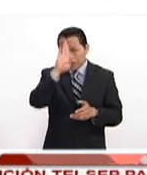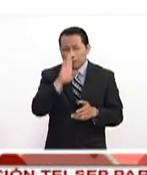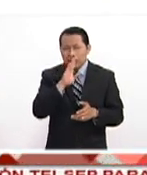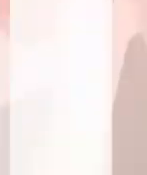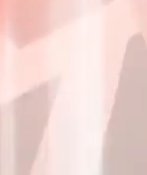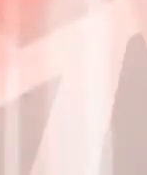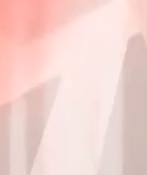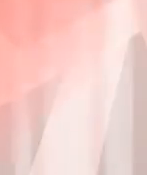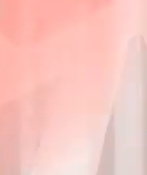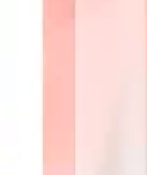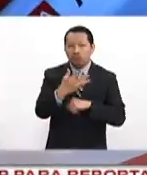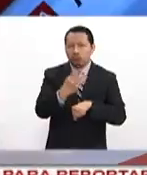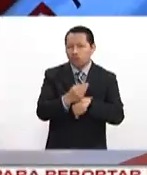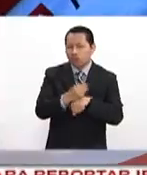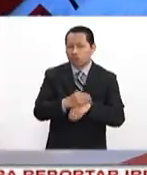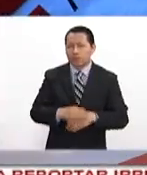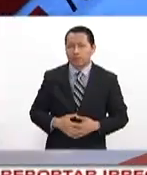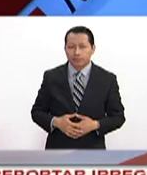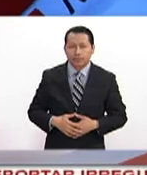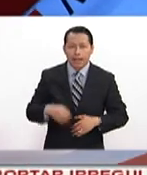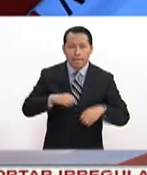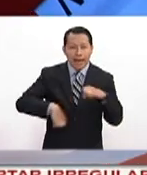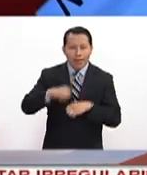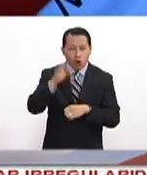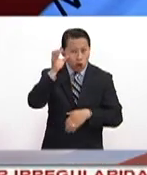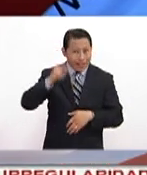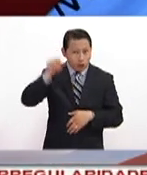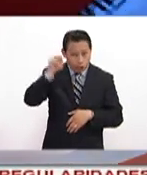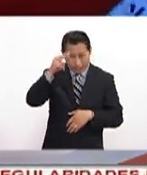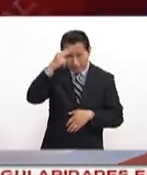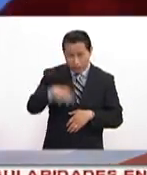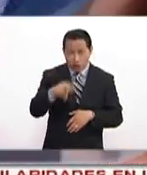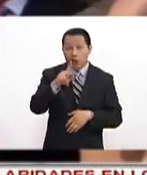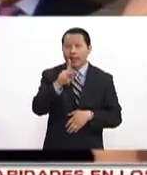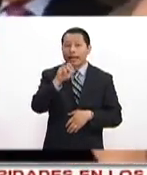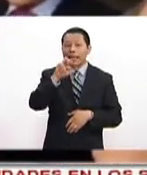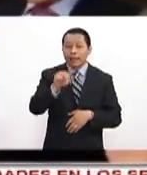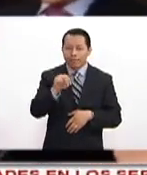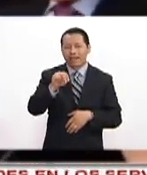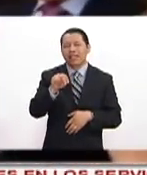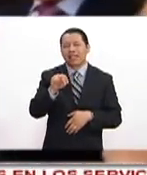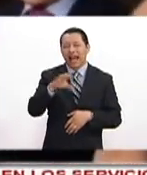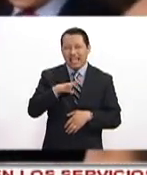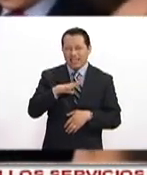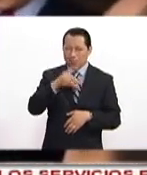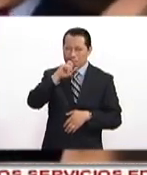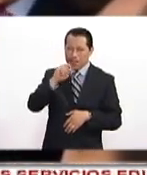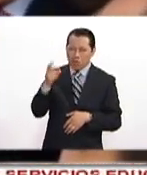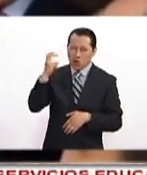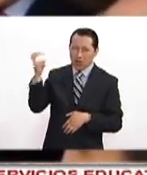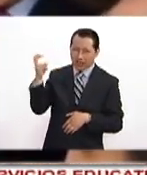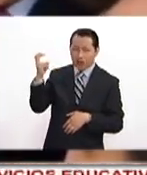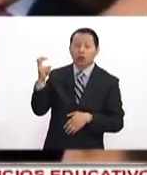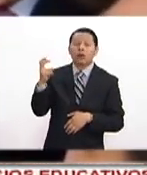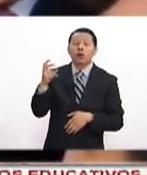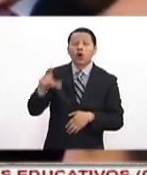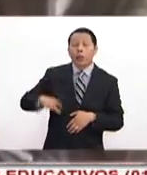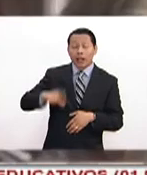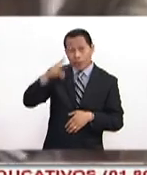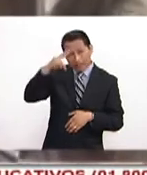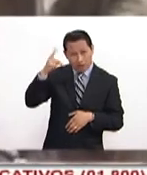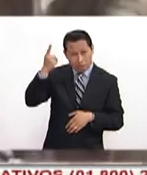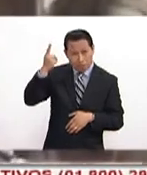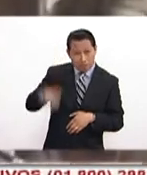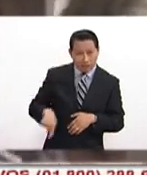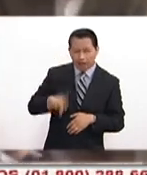medianoche. Y el embajador de Corea del Norte en México, Kim Eun-gil, no abandonó el país como lo ordenó el gobierno de México